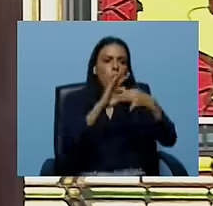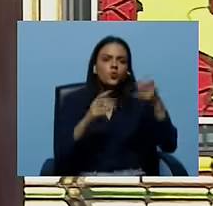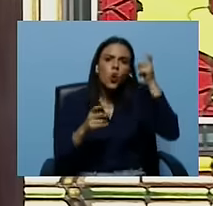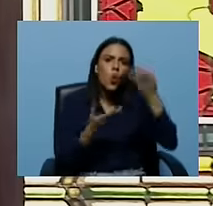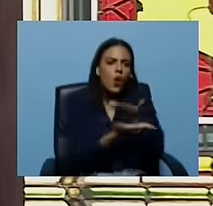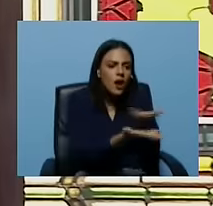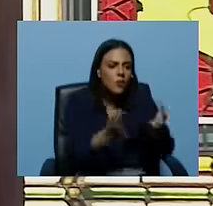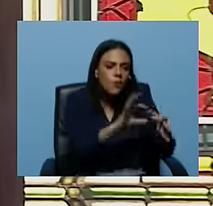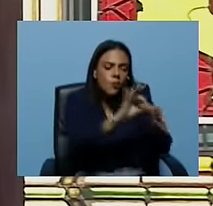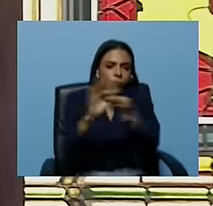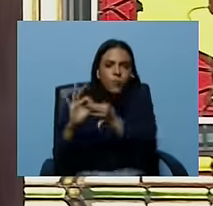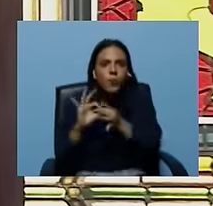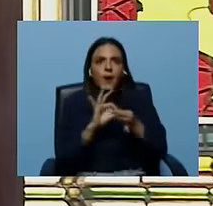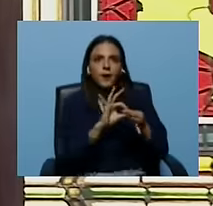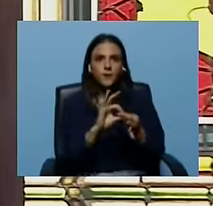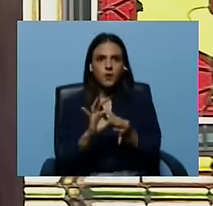pueblo.